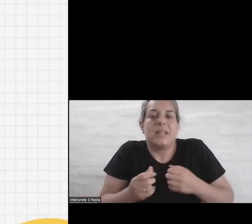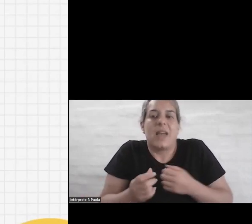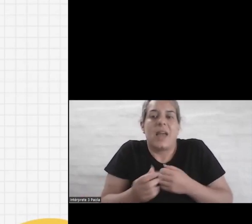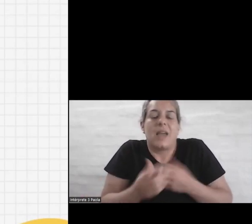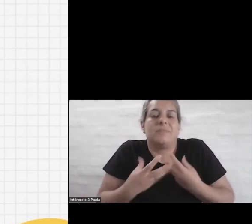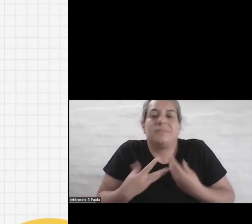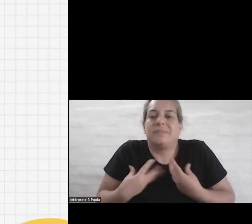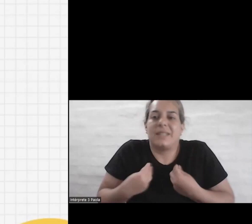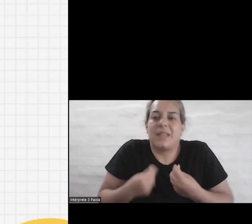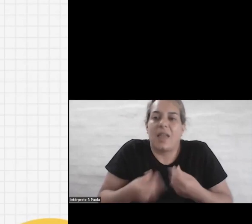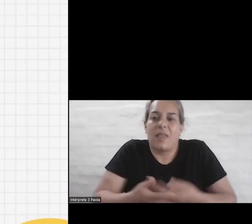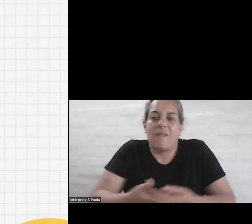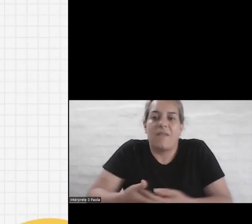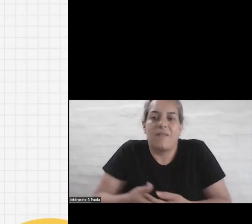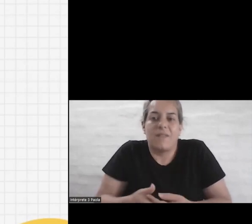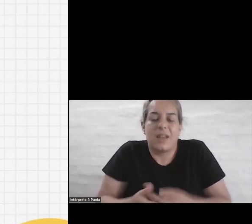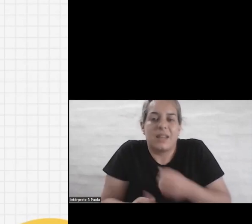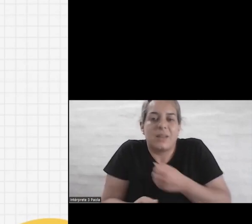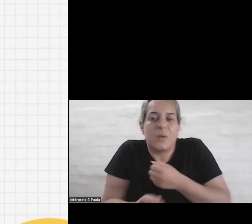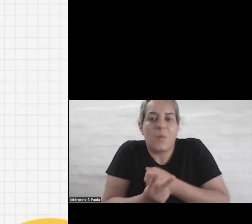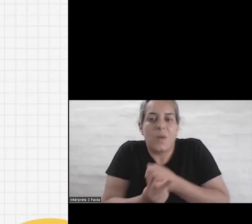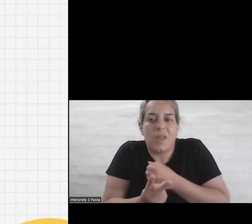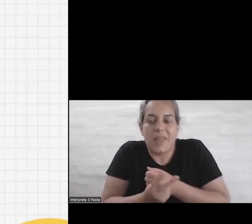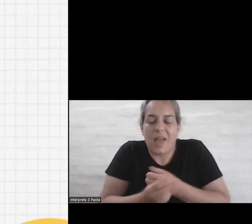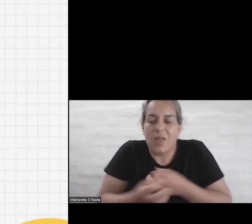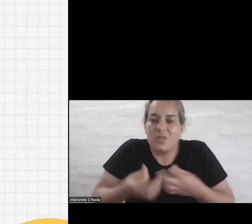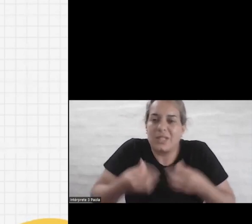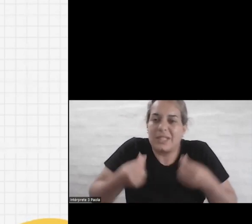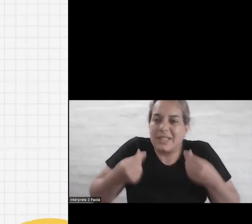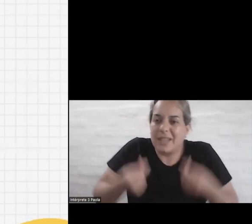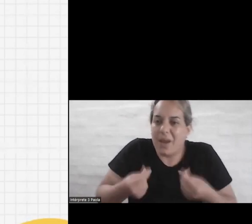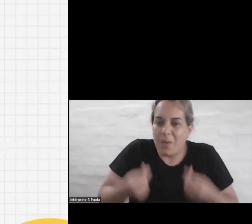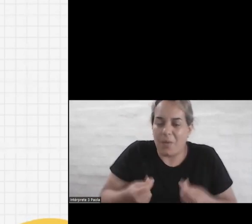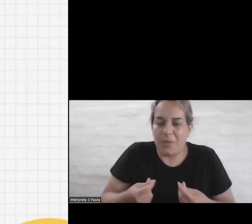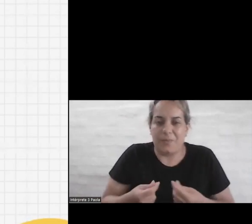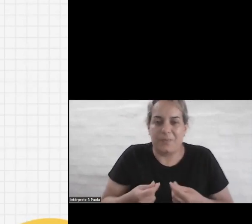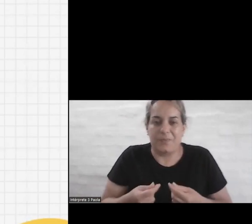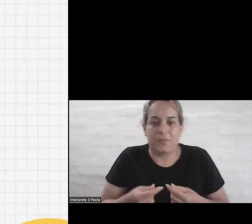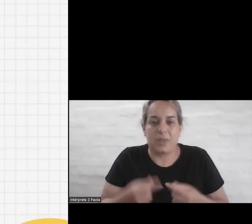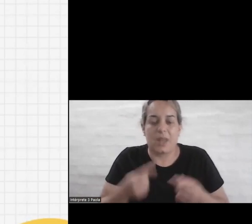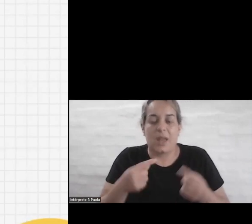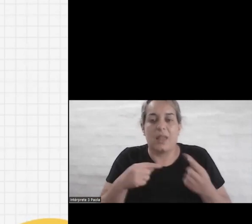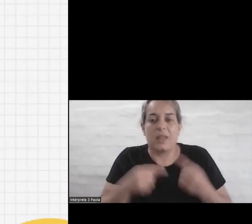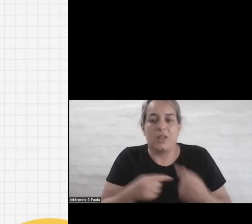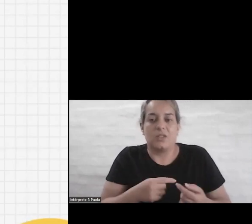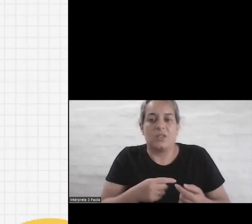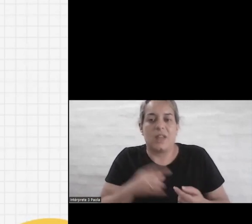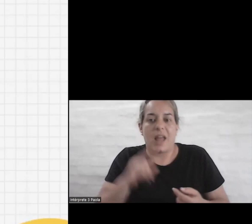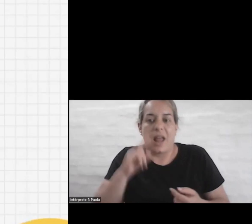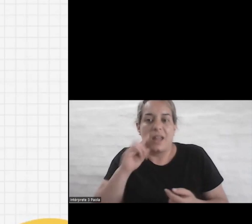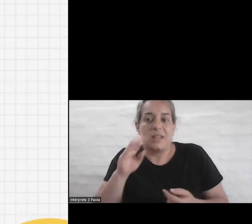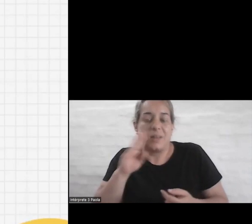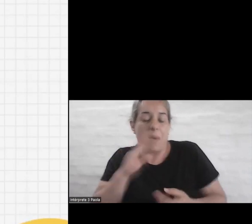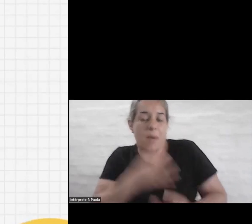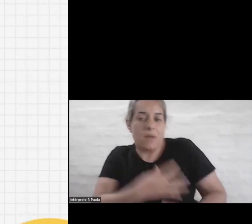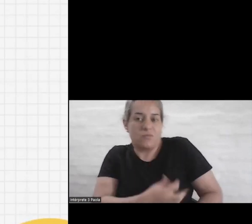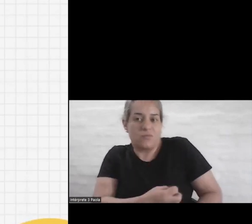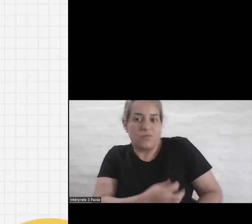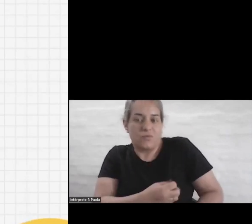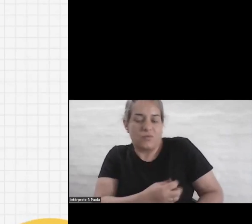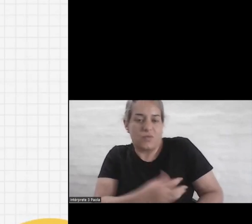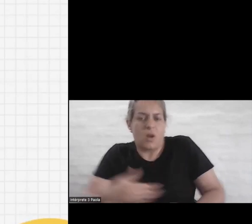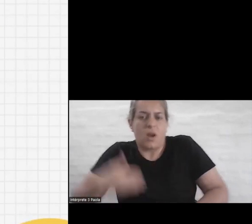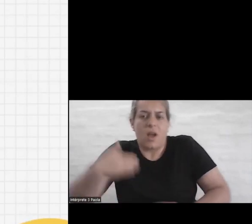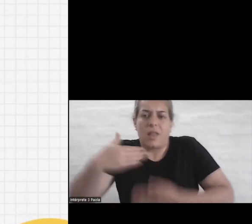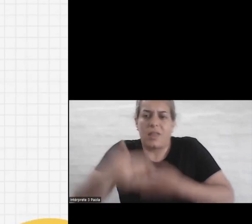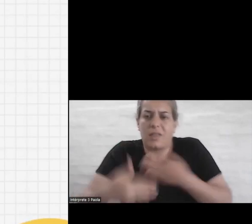¿vale? Y bueno, debido a todos estos puntos podemos decir que la lactancia materna pues, es una estimulación maravillosa para todos los